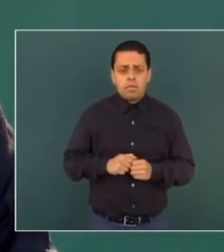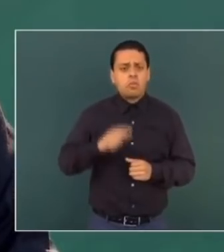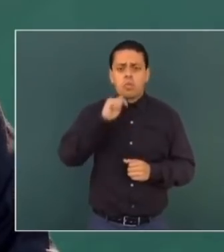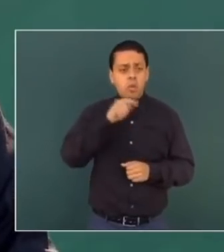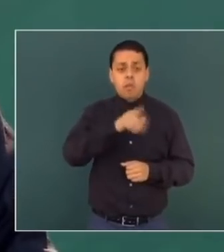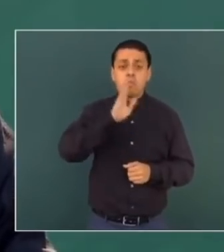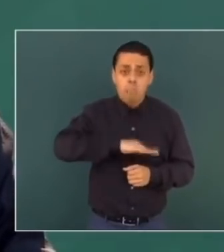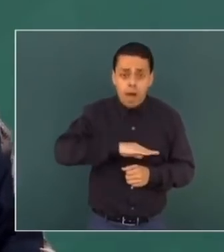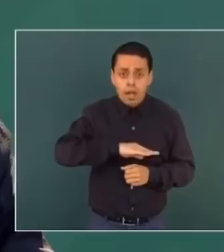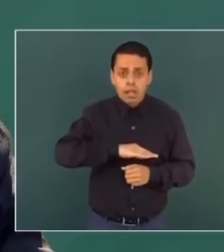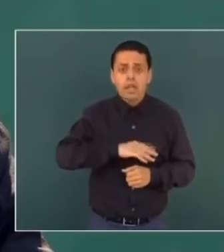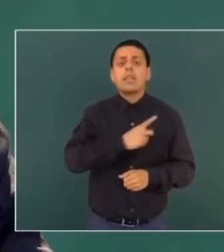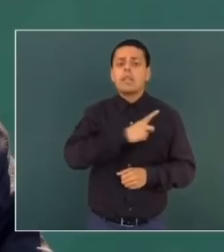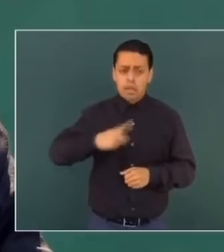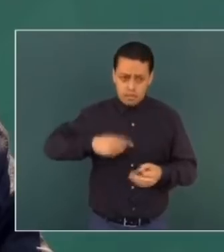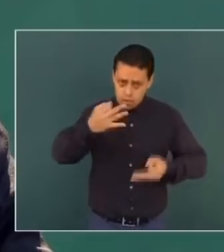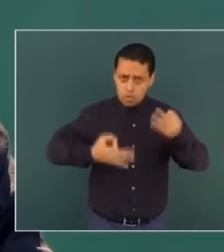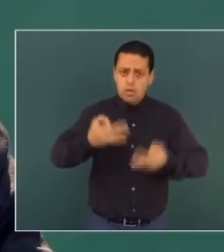quien sea.